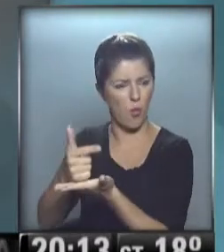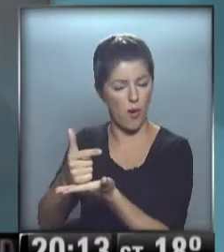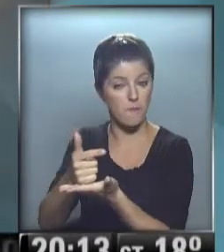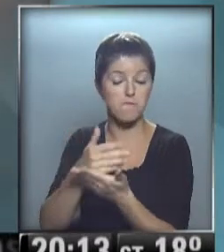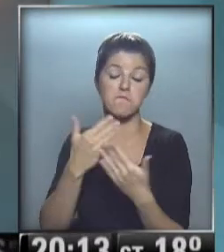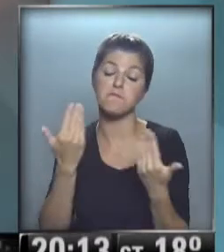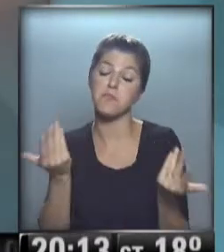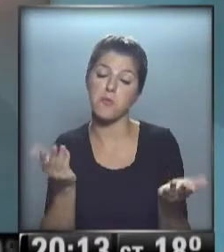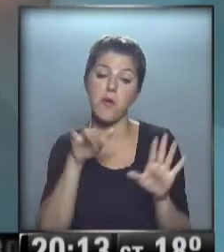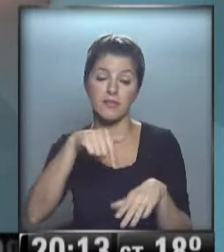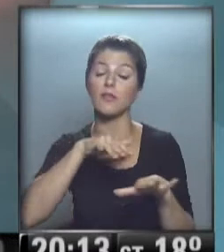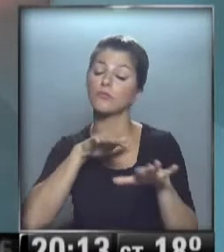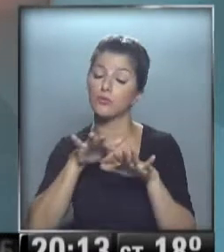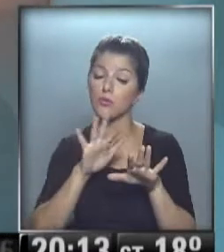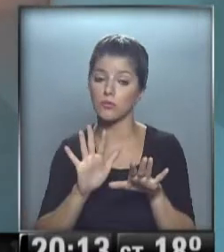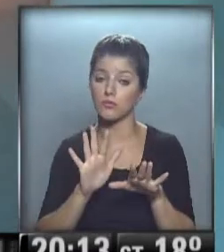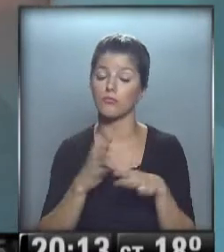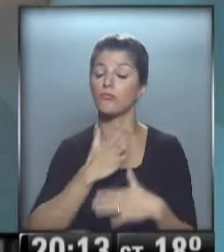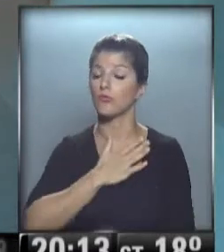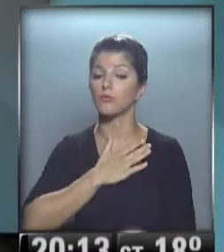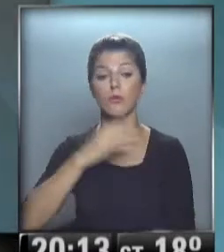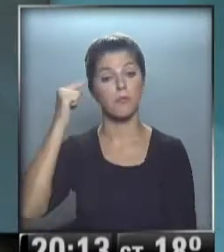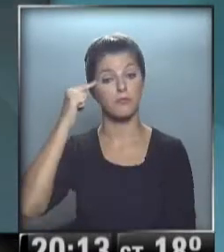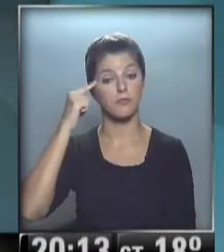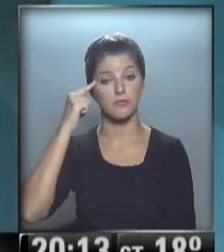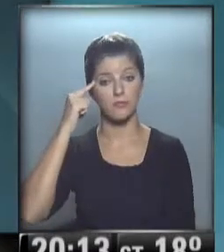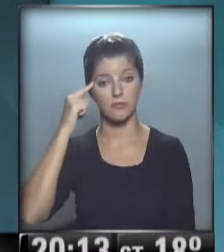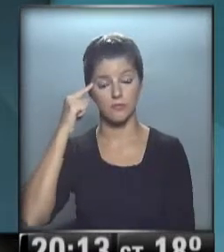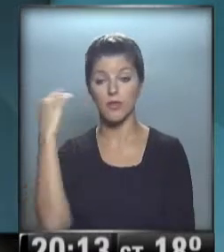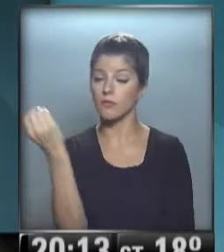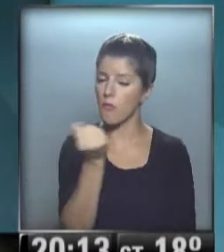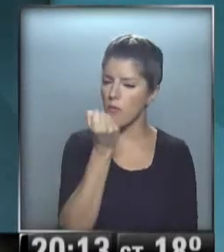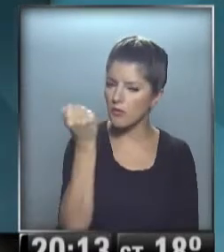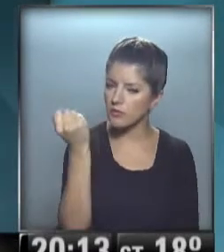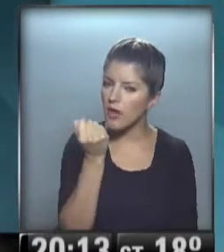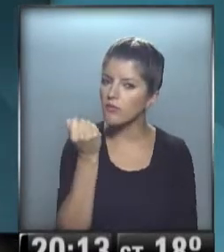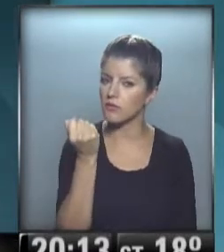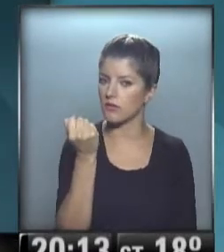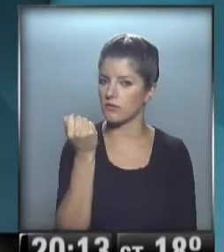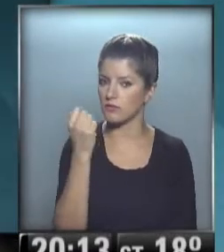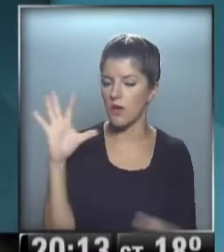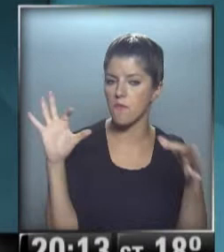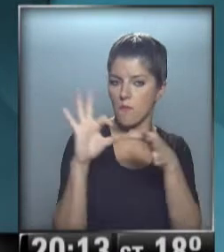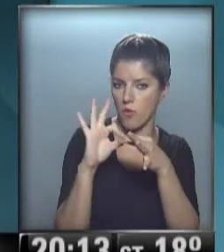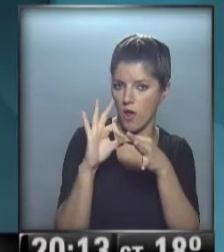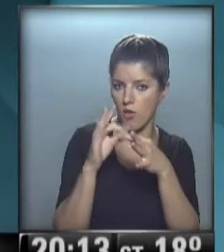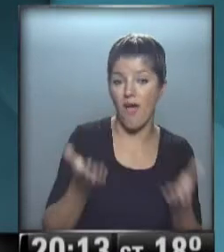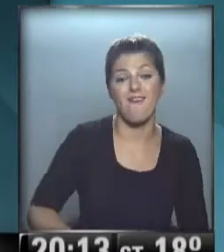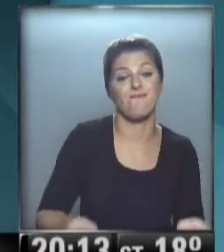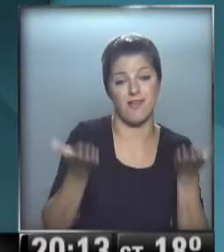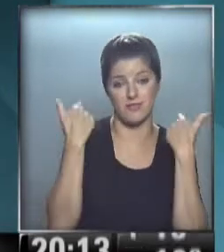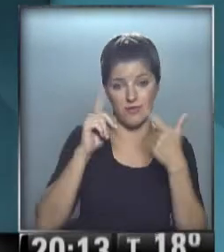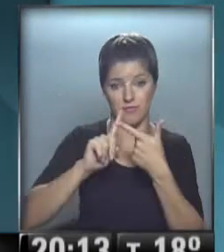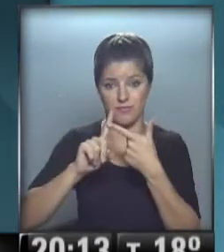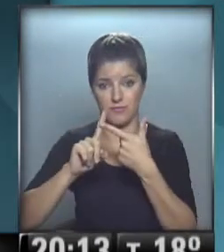en esta ocasión, nosotros creemos que es importante vincularlo a la creciente inflación y a